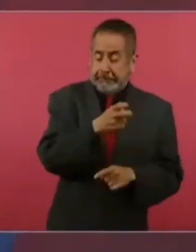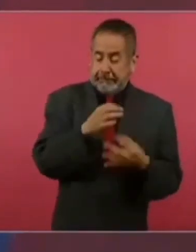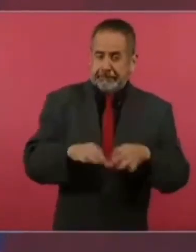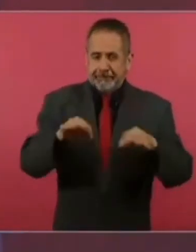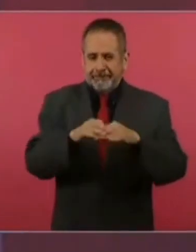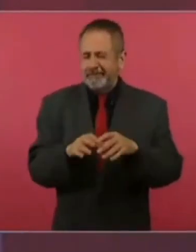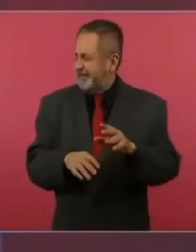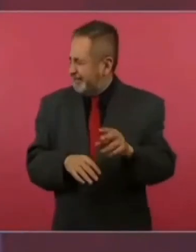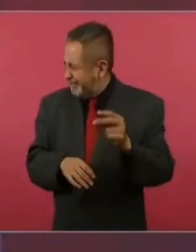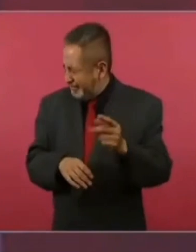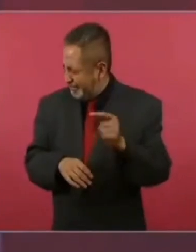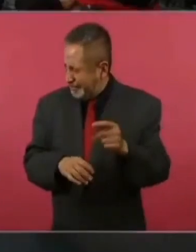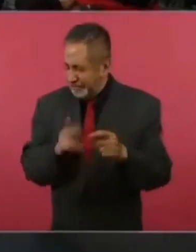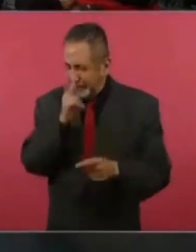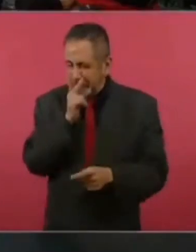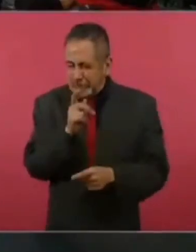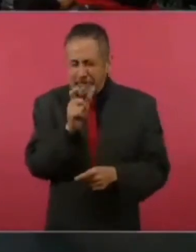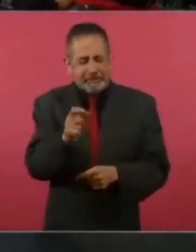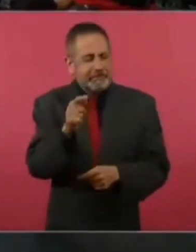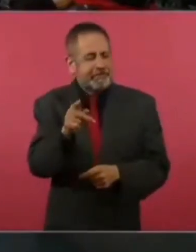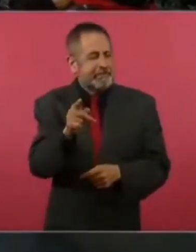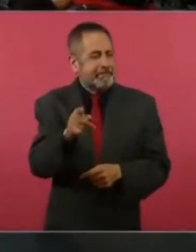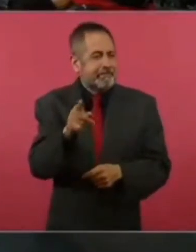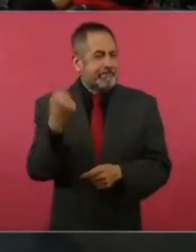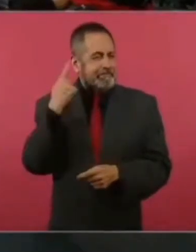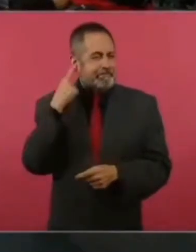Y una palabra que está muy de moda,